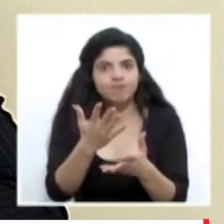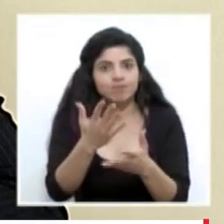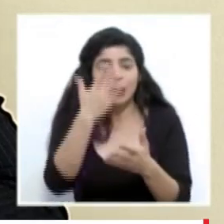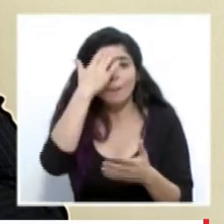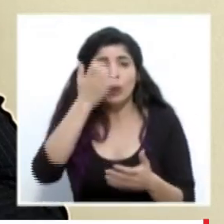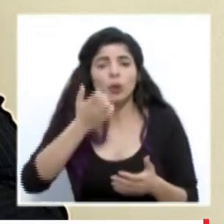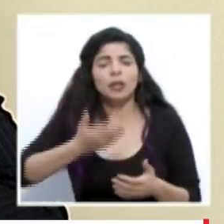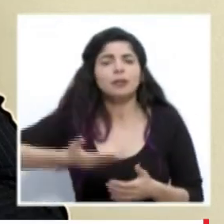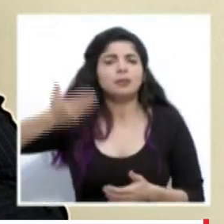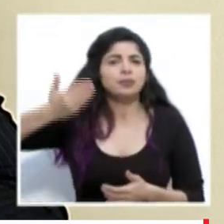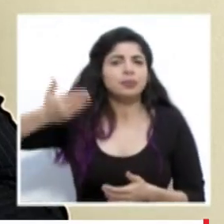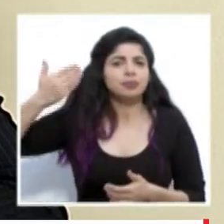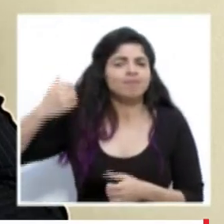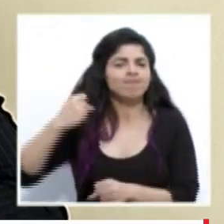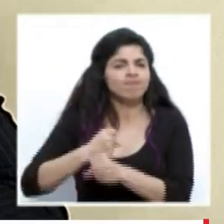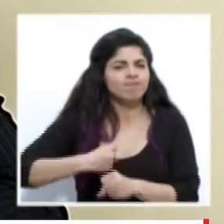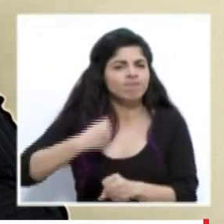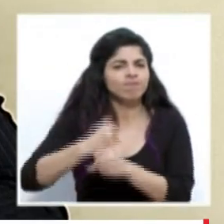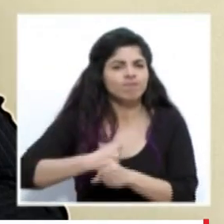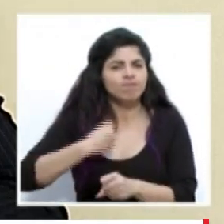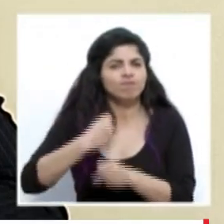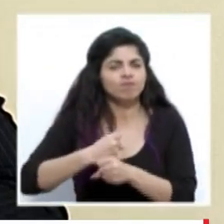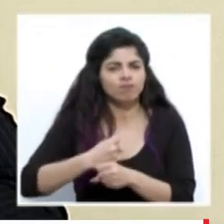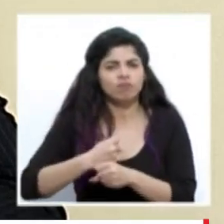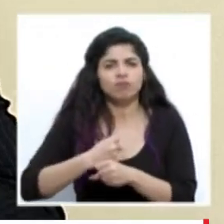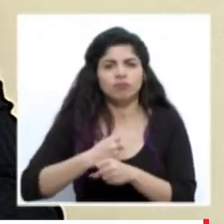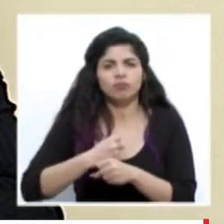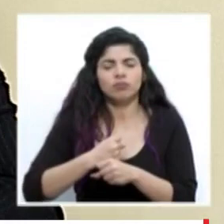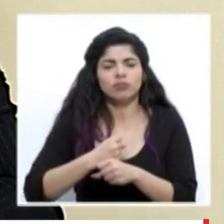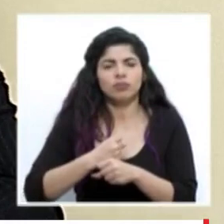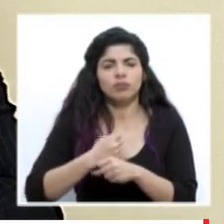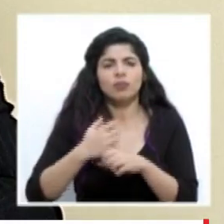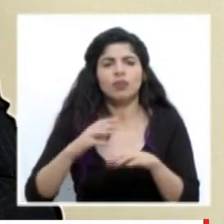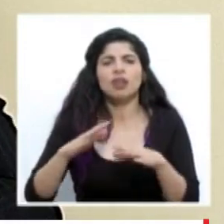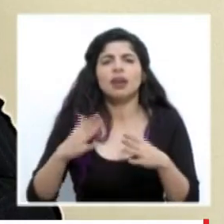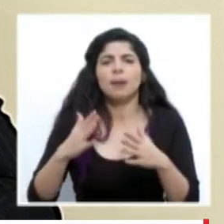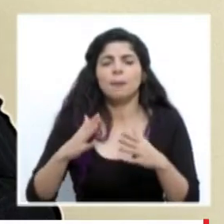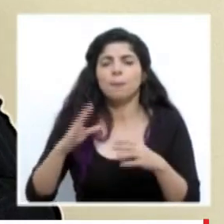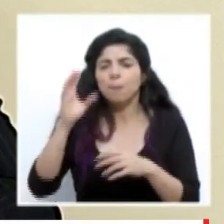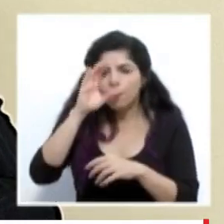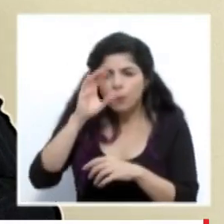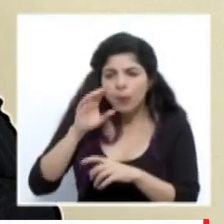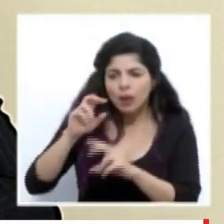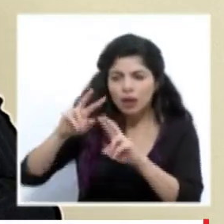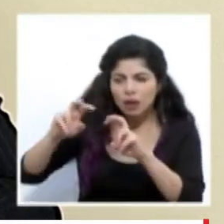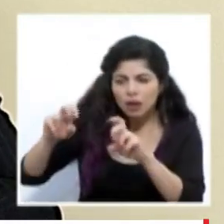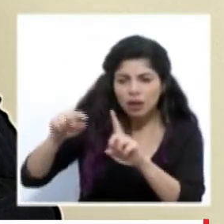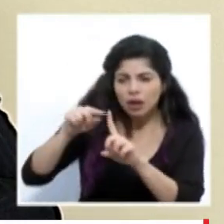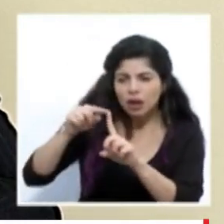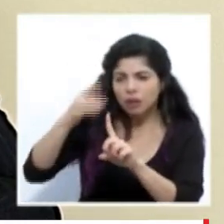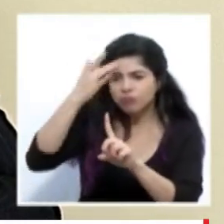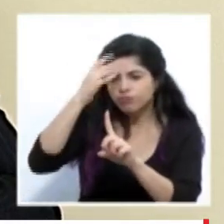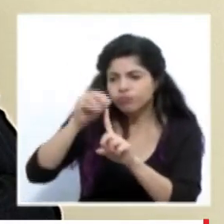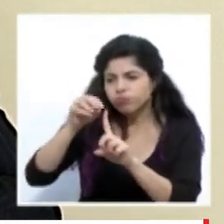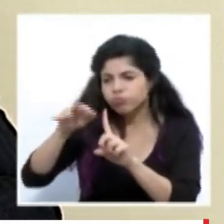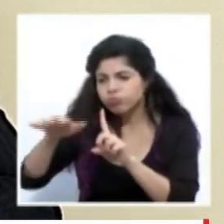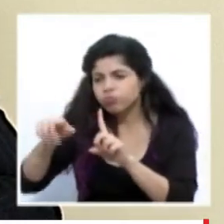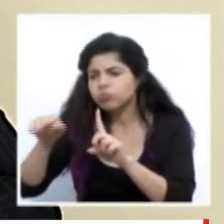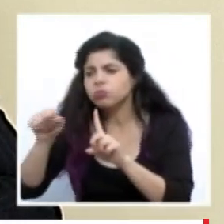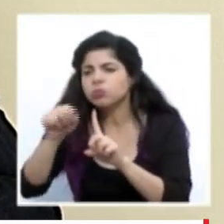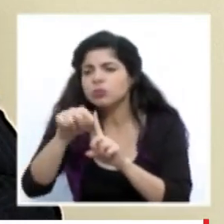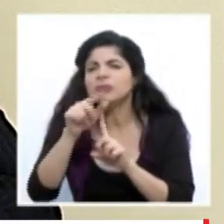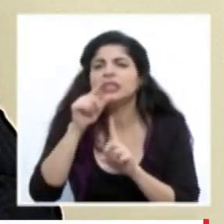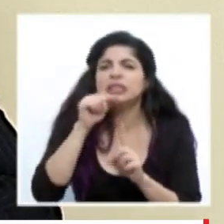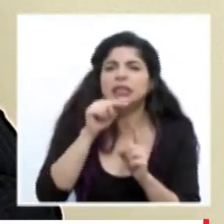pues hemos estado trabajando, ¿verdad?, en todo lo que es la recuperación de la trazabilidad, pero también indicar en